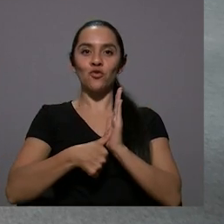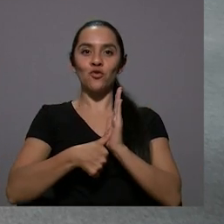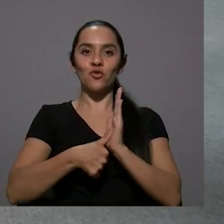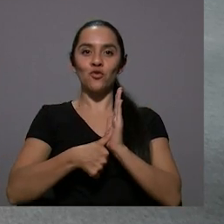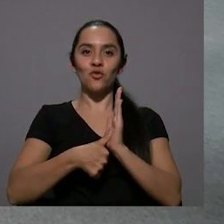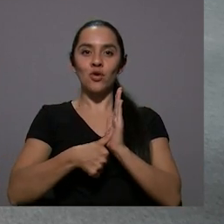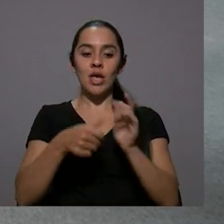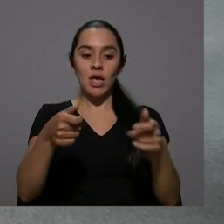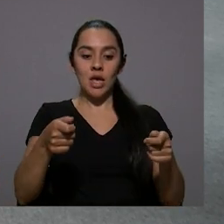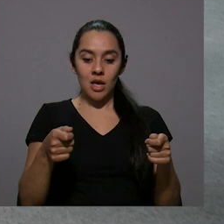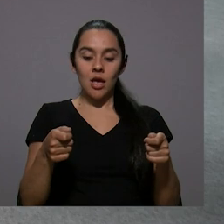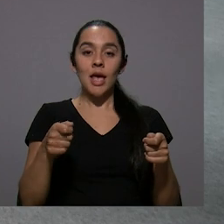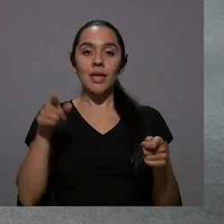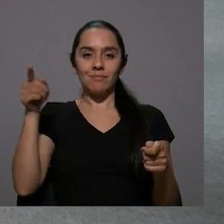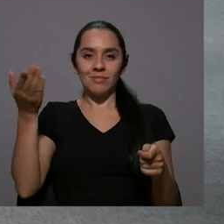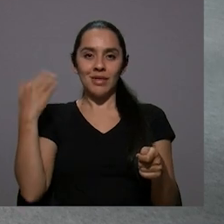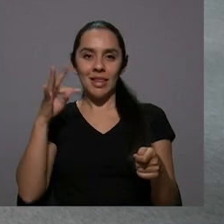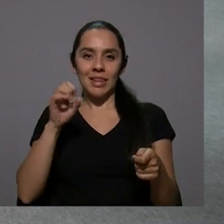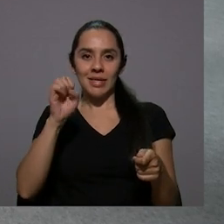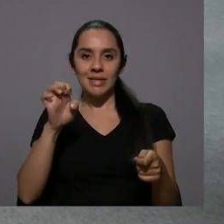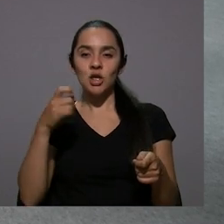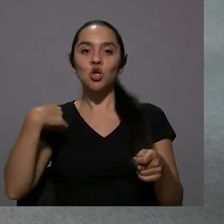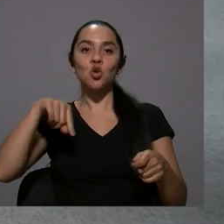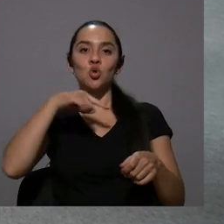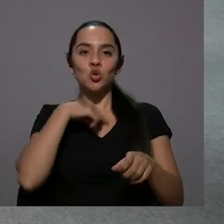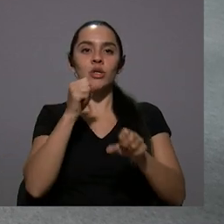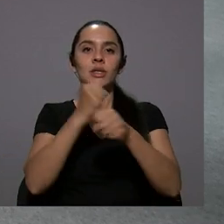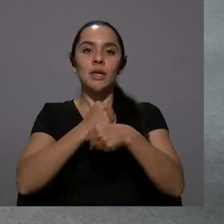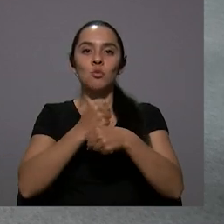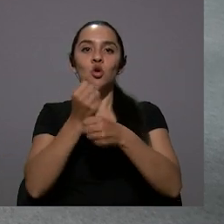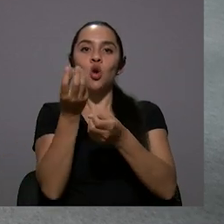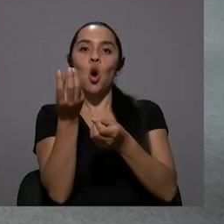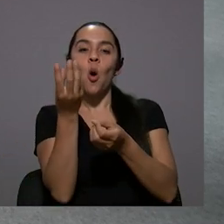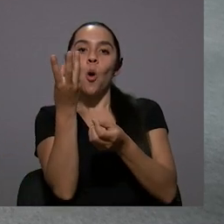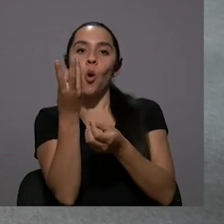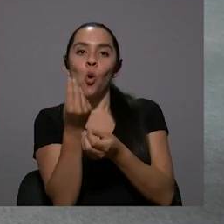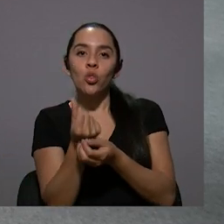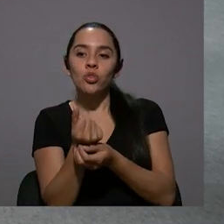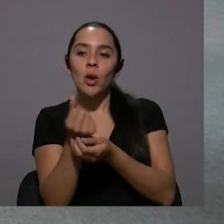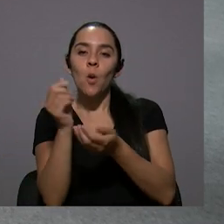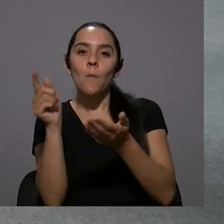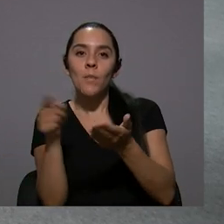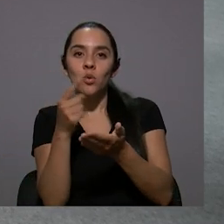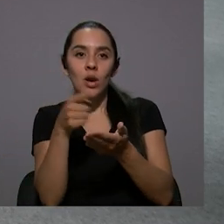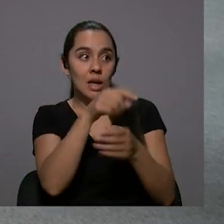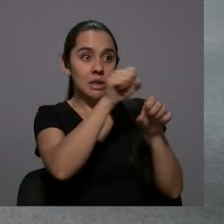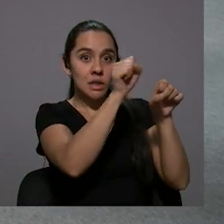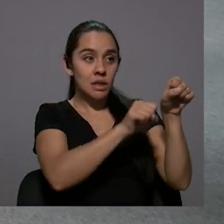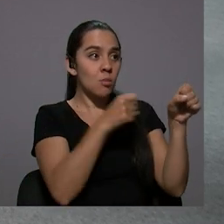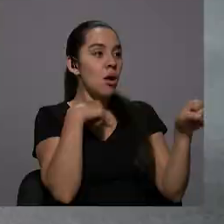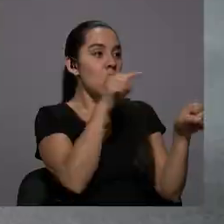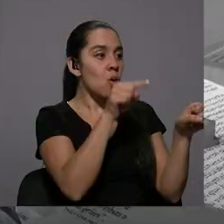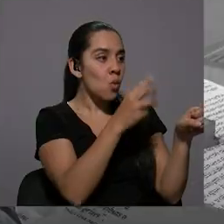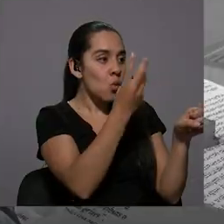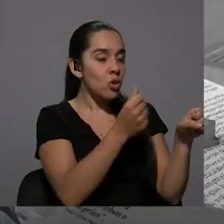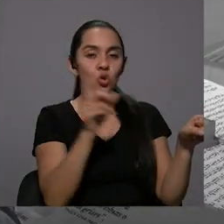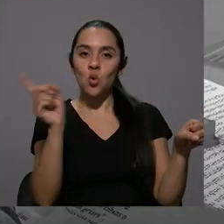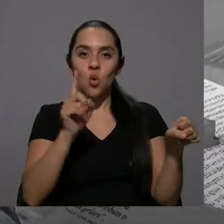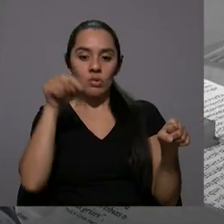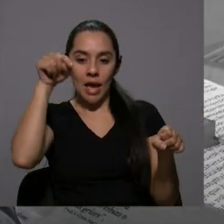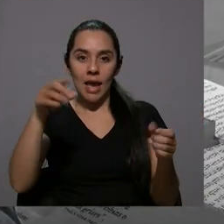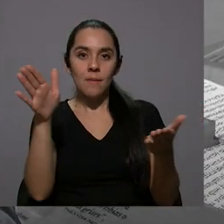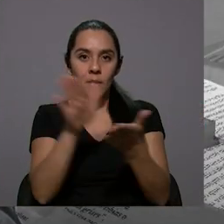voto ahora en el escrutinio en el tribunal lo hicimos el conteo manual no hubo una sola máquina en el salón de escrutinio y se